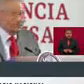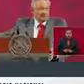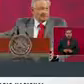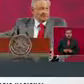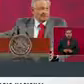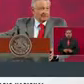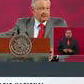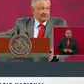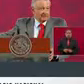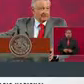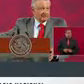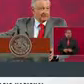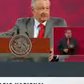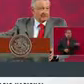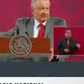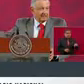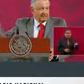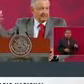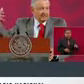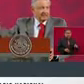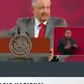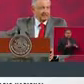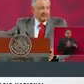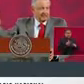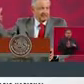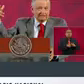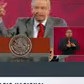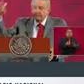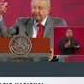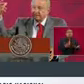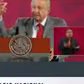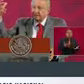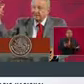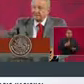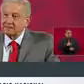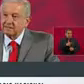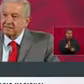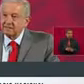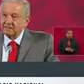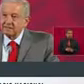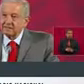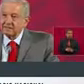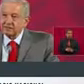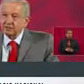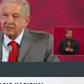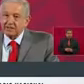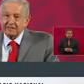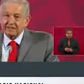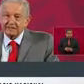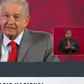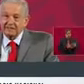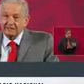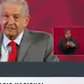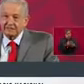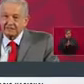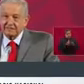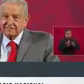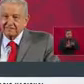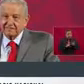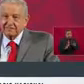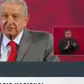www.mexicoevalúa.org. Les puedo decir que lo que siempre se preguntaron sobre el sistema de justicia y no se atrevían a preguntar, lo van a encontrar